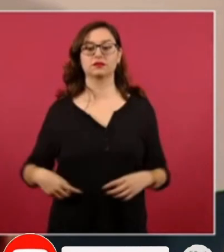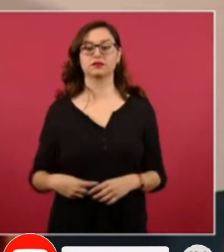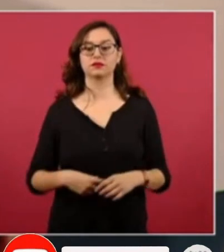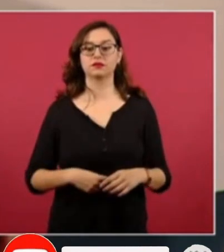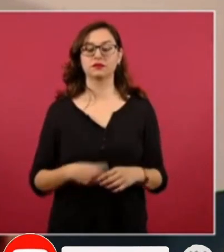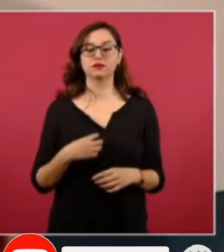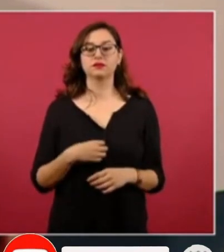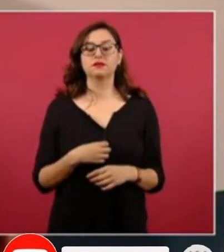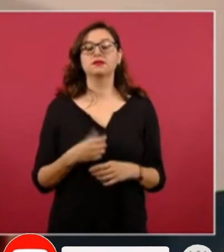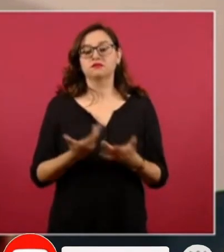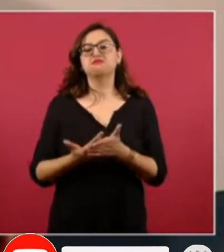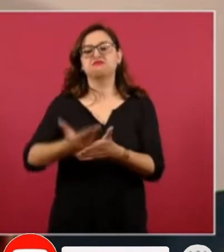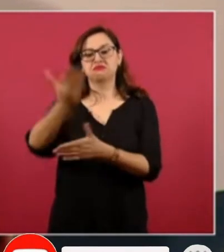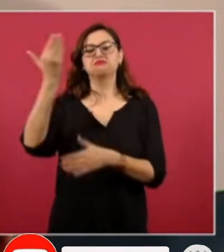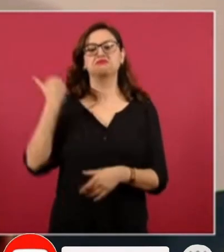Era legal